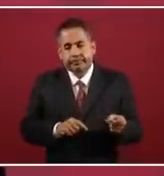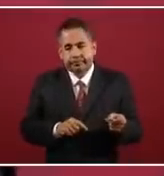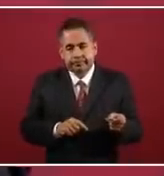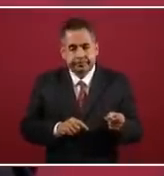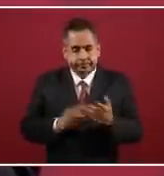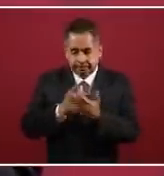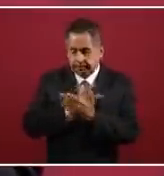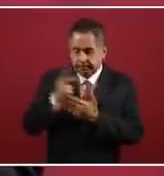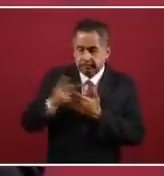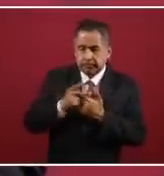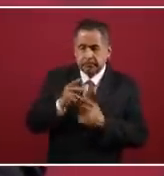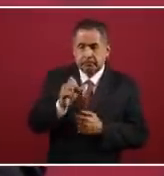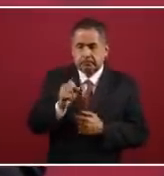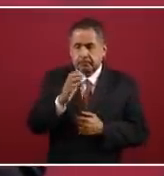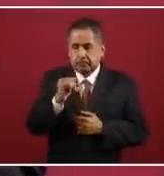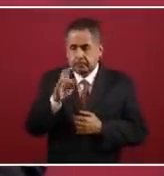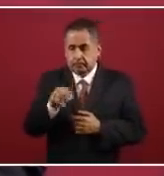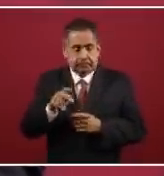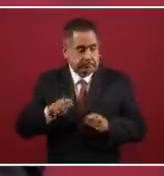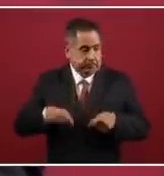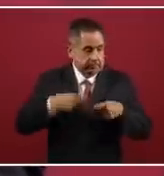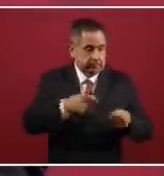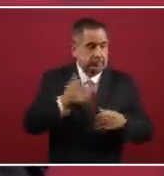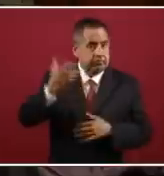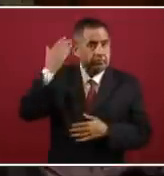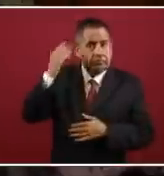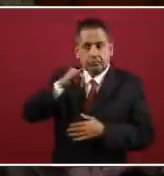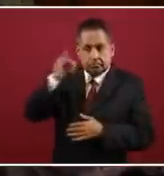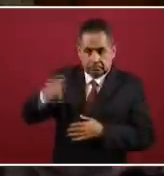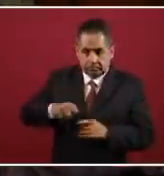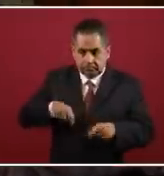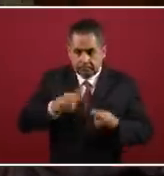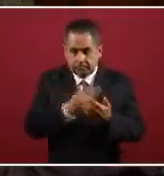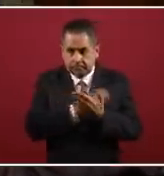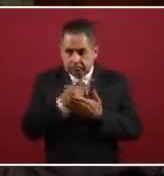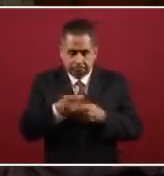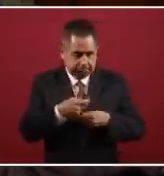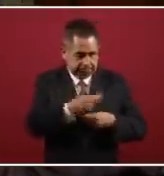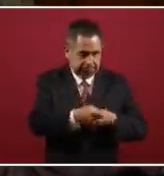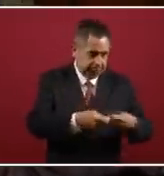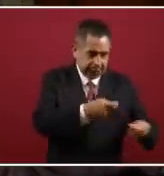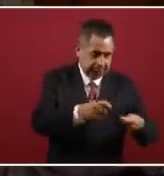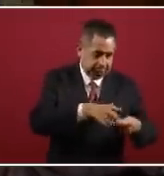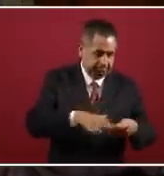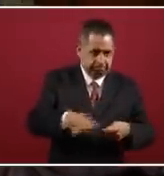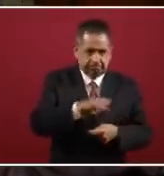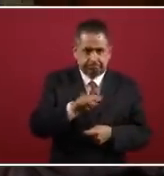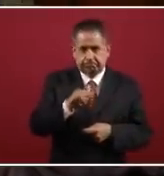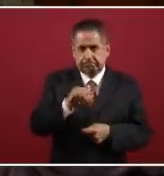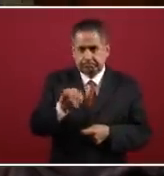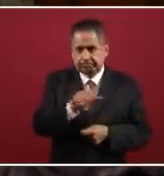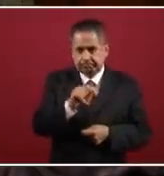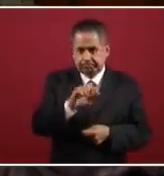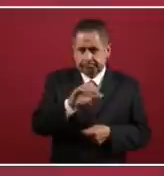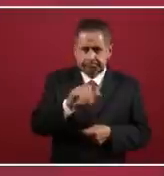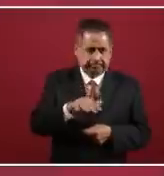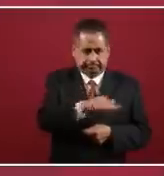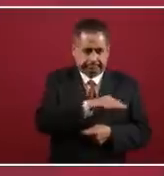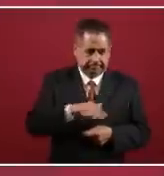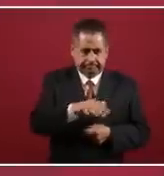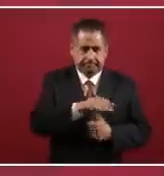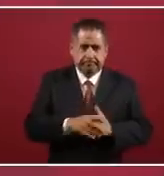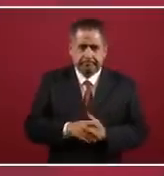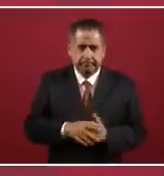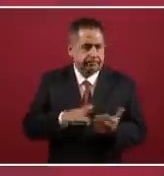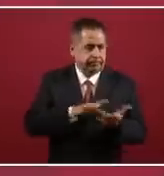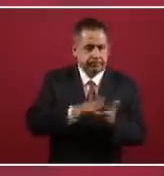aplicando programas de bienestar, como nunca en la Mixteca. O sea, apoyo